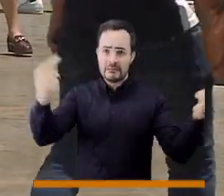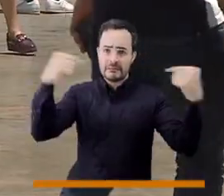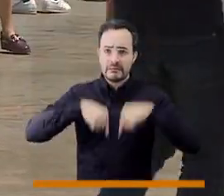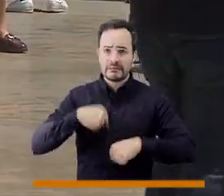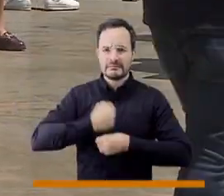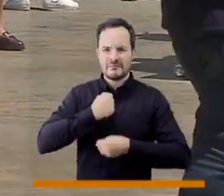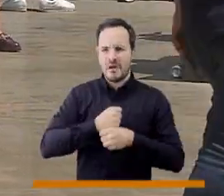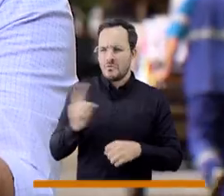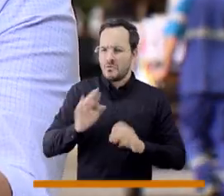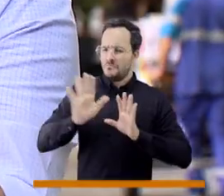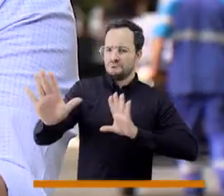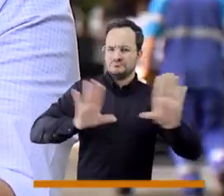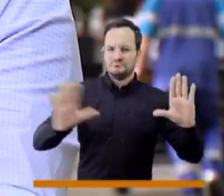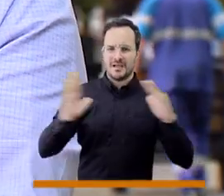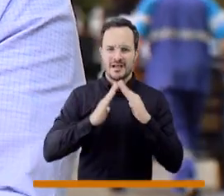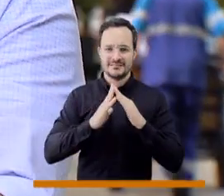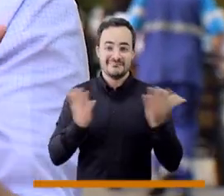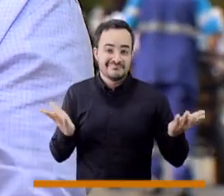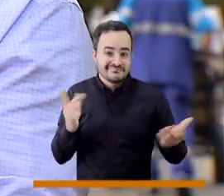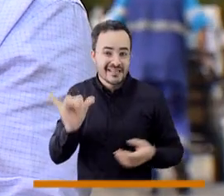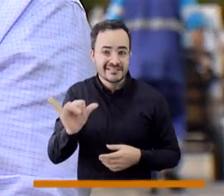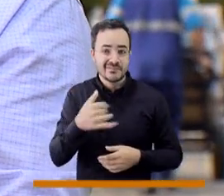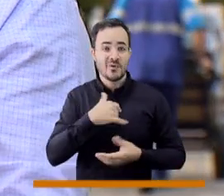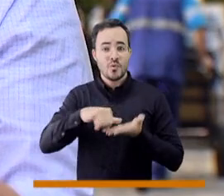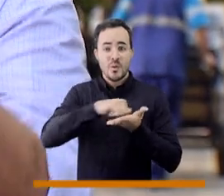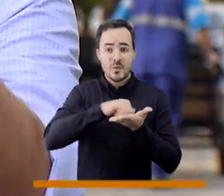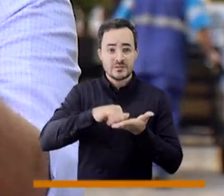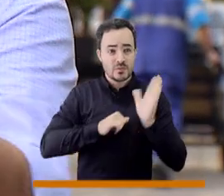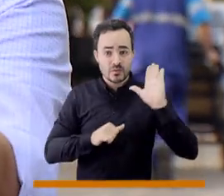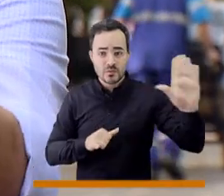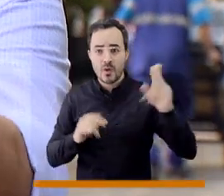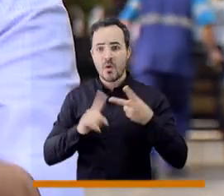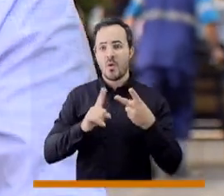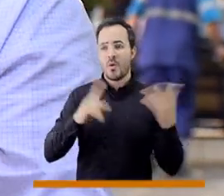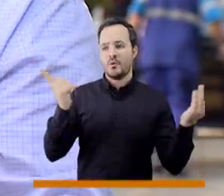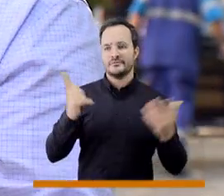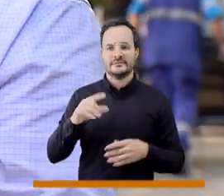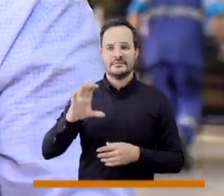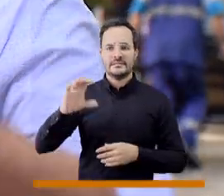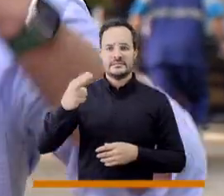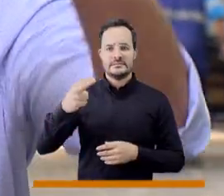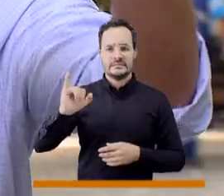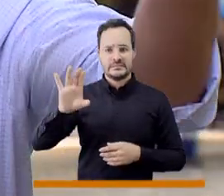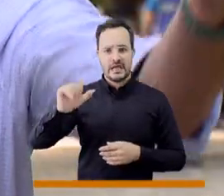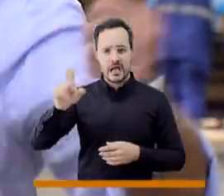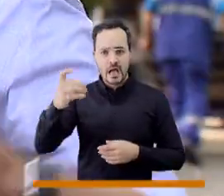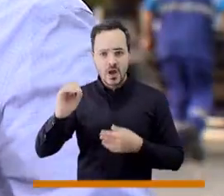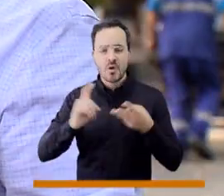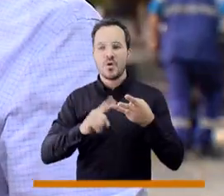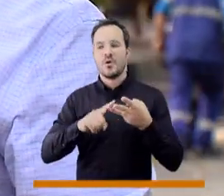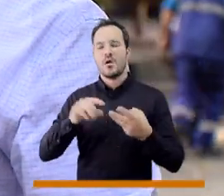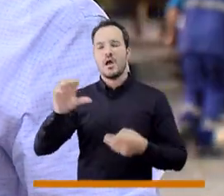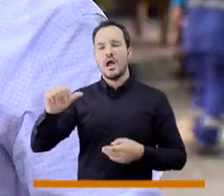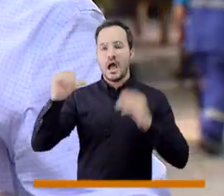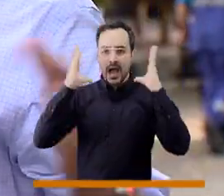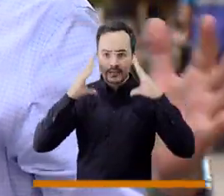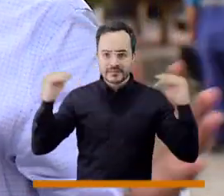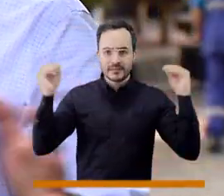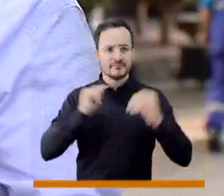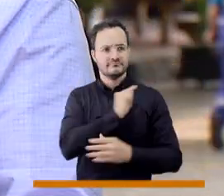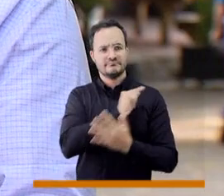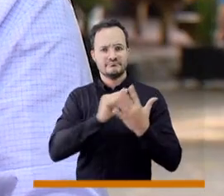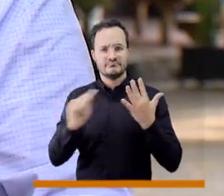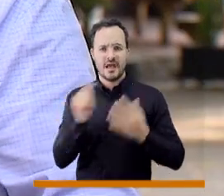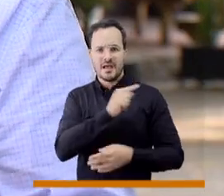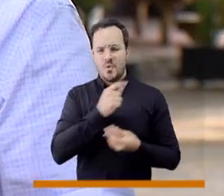sino que podían trabajar de manera remota a través de internet desde su casa. Si es una persona que vive en Nueva York, en Chicago o vive en